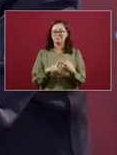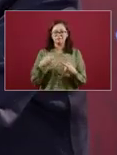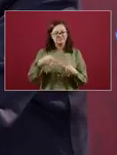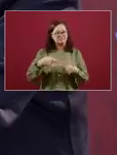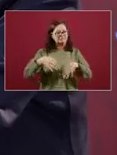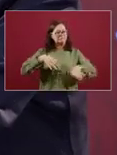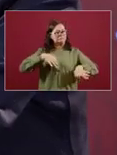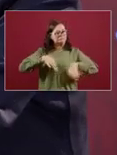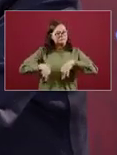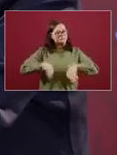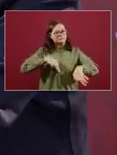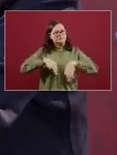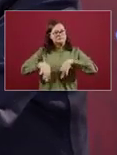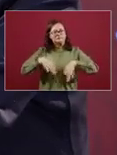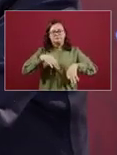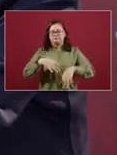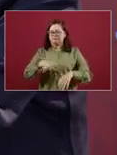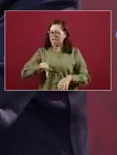sobreexplotación.